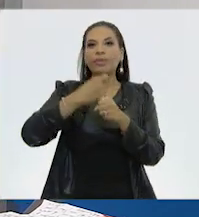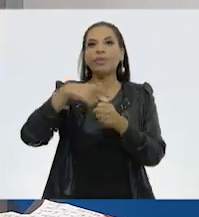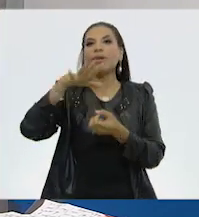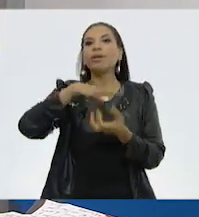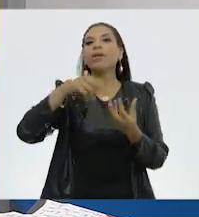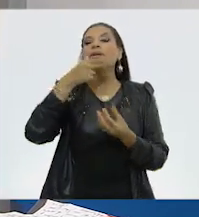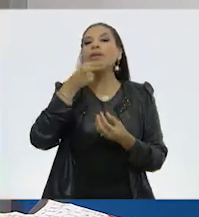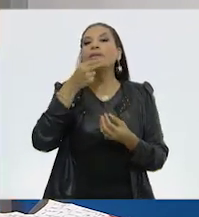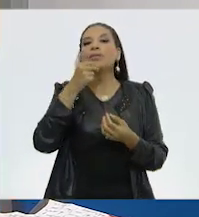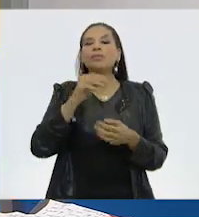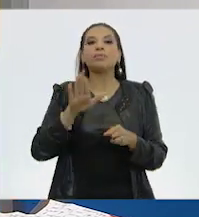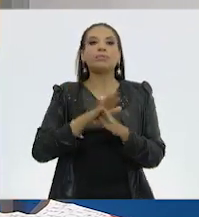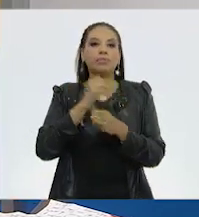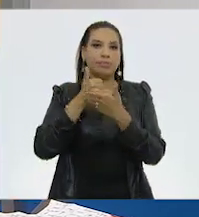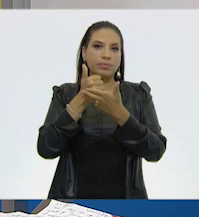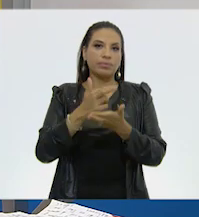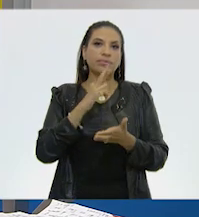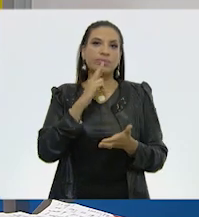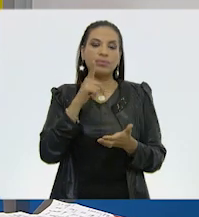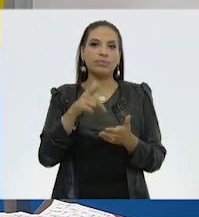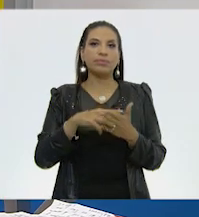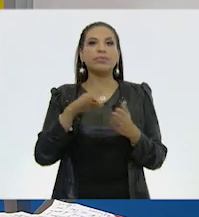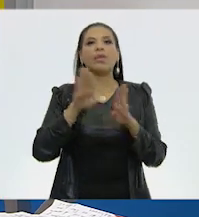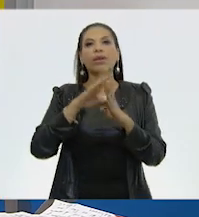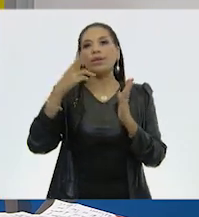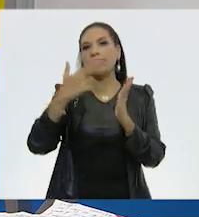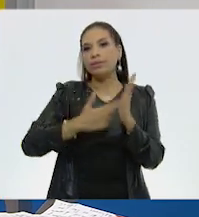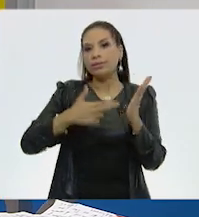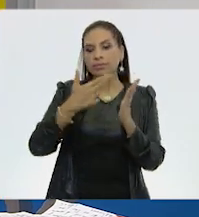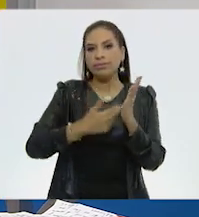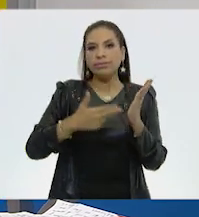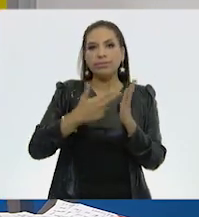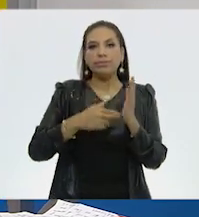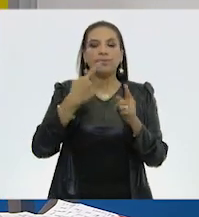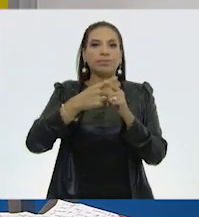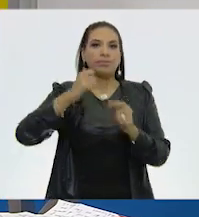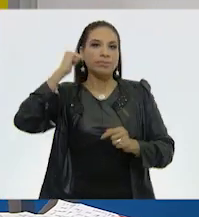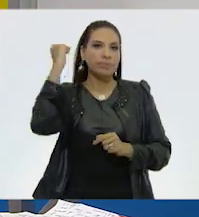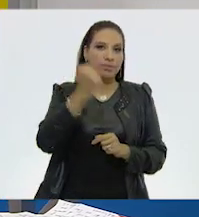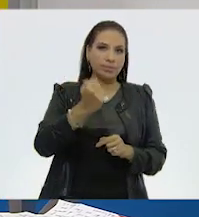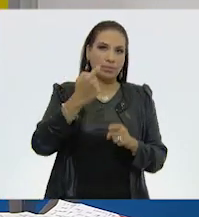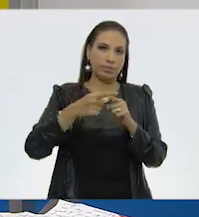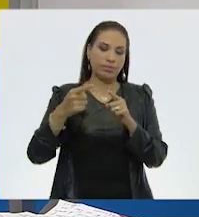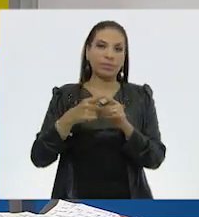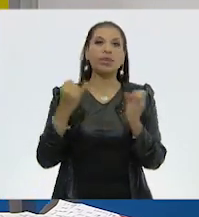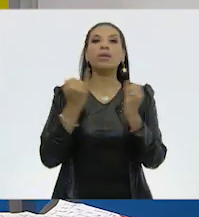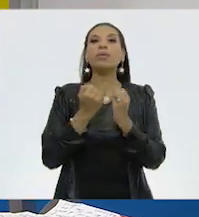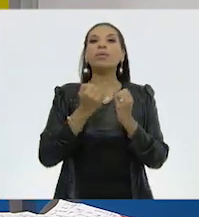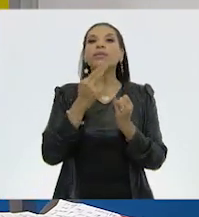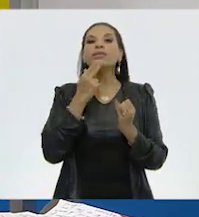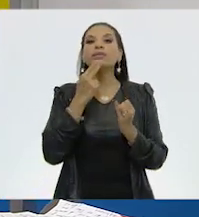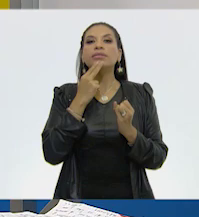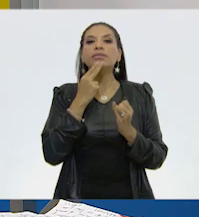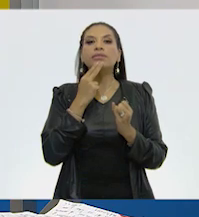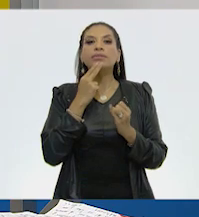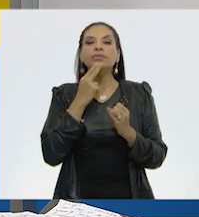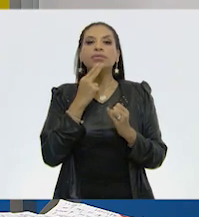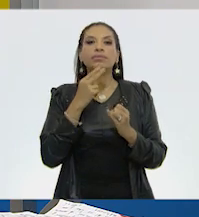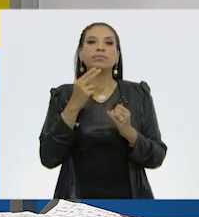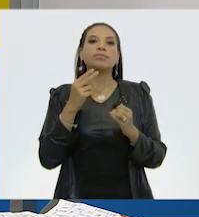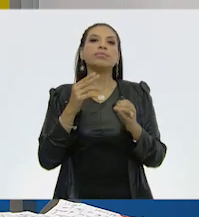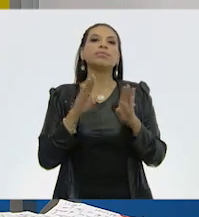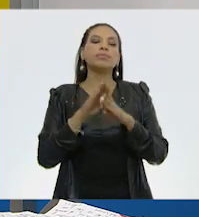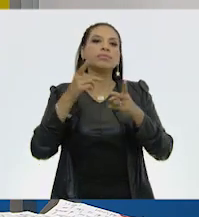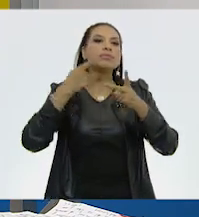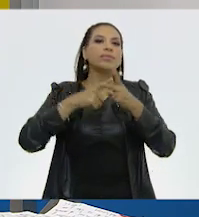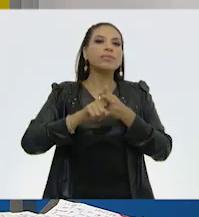hombres, pues les ayudó a mejorar sus herramientas y armas. Además de comenzar